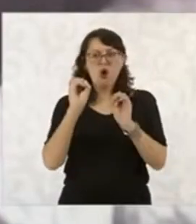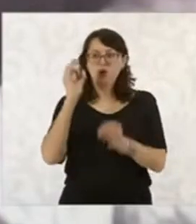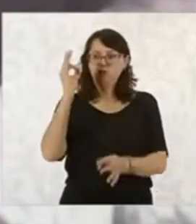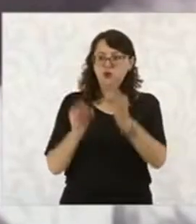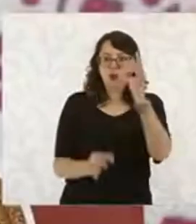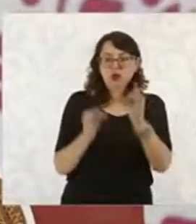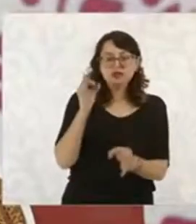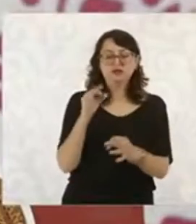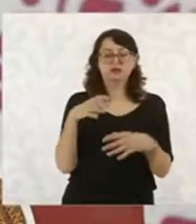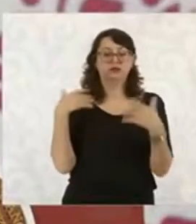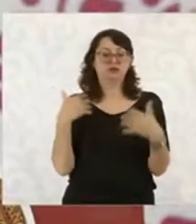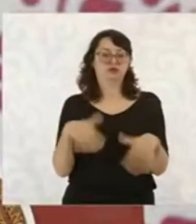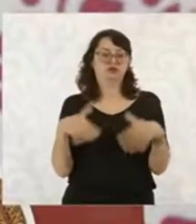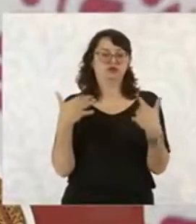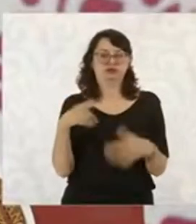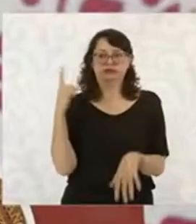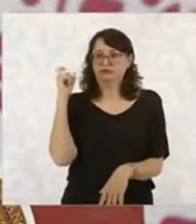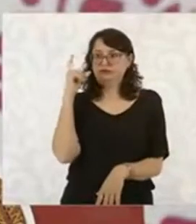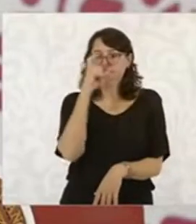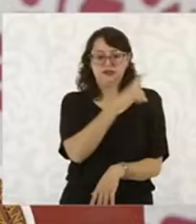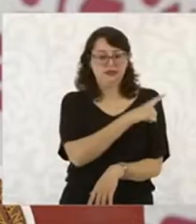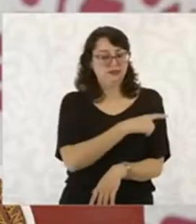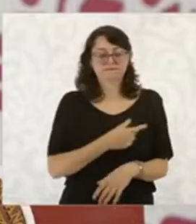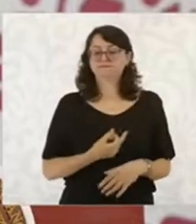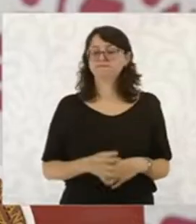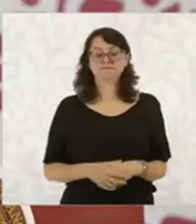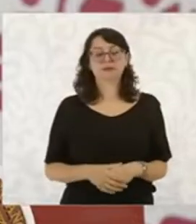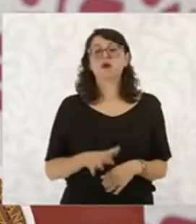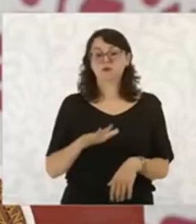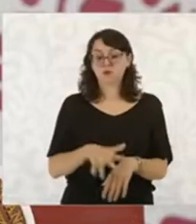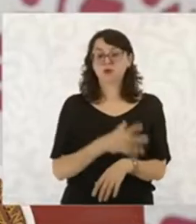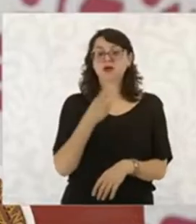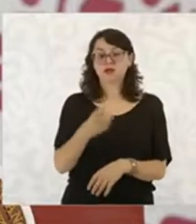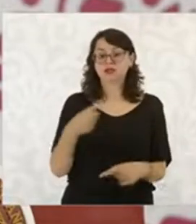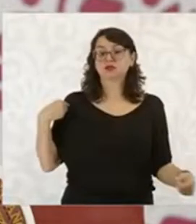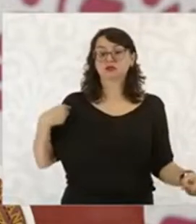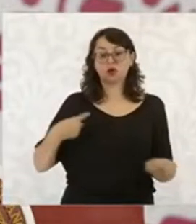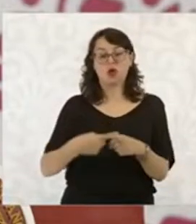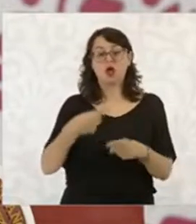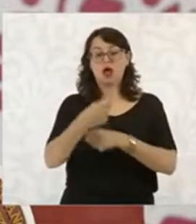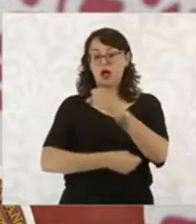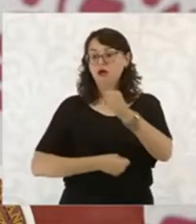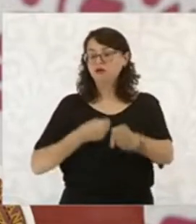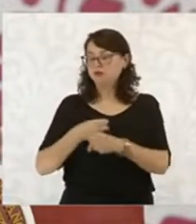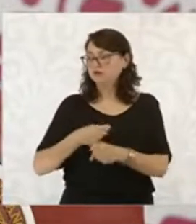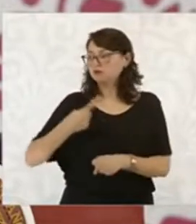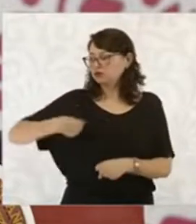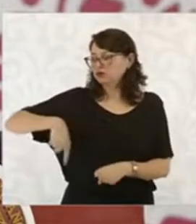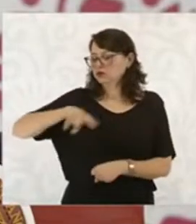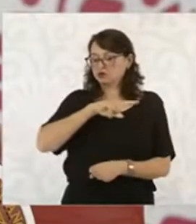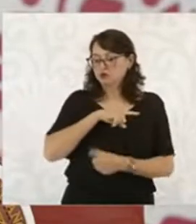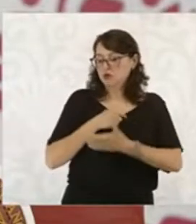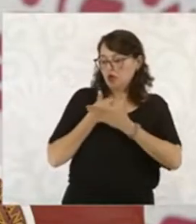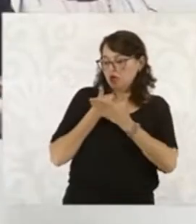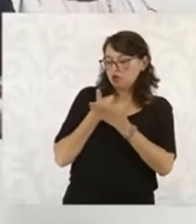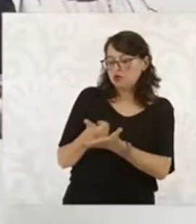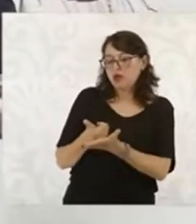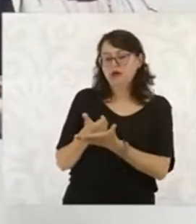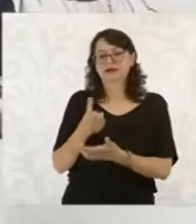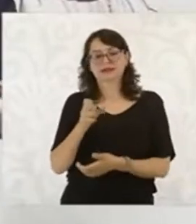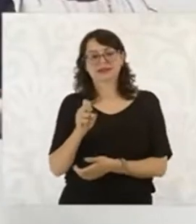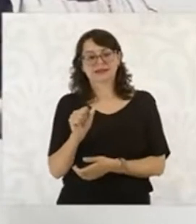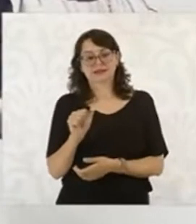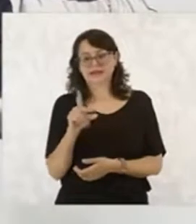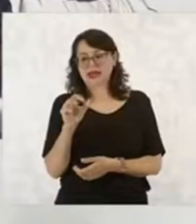Y todo este año lo que estuvimos haciendo es medidas emergentes para poder coadyuvar en conjunto con SADER